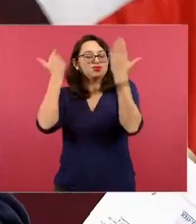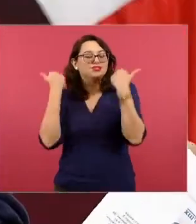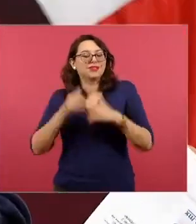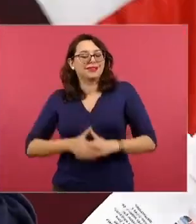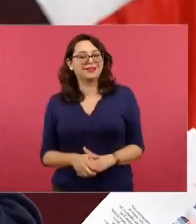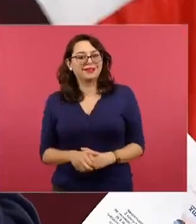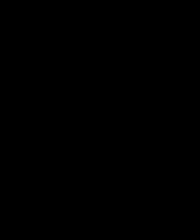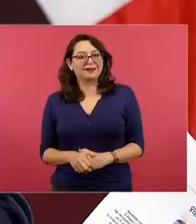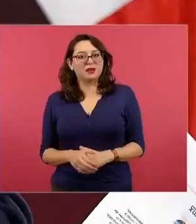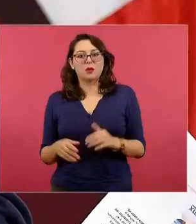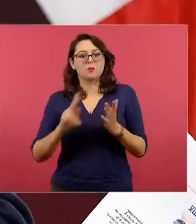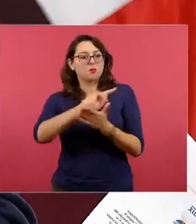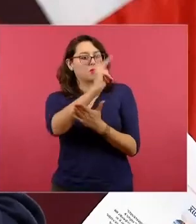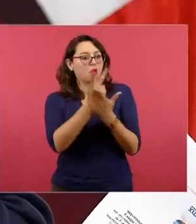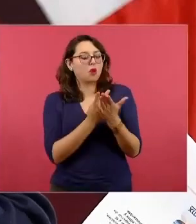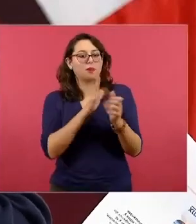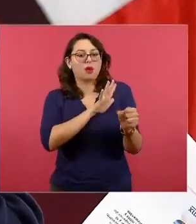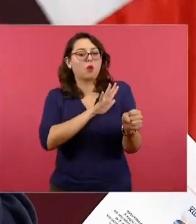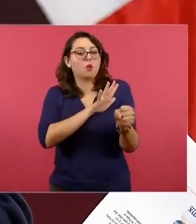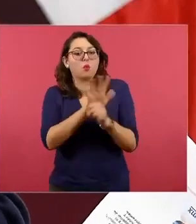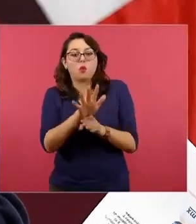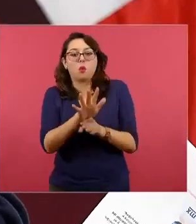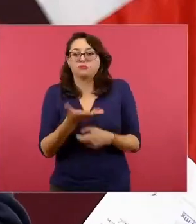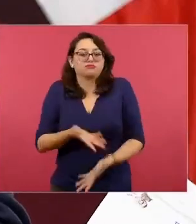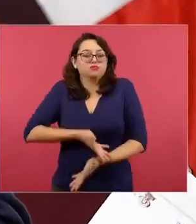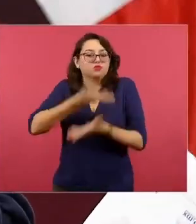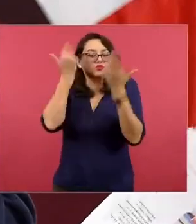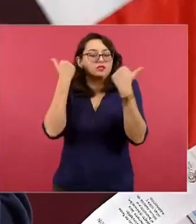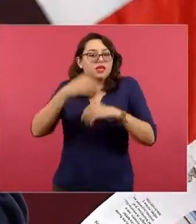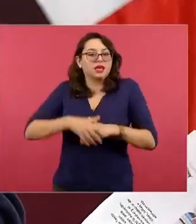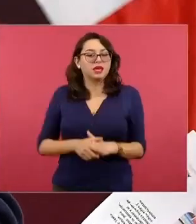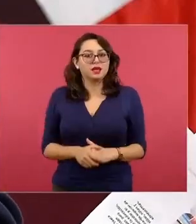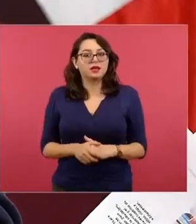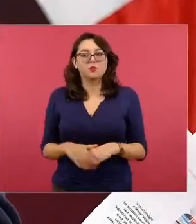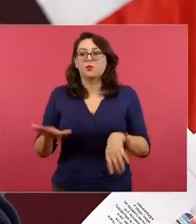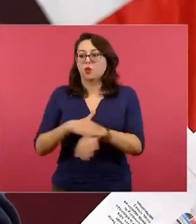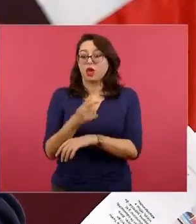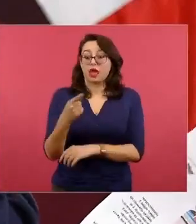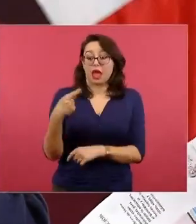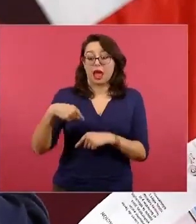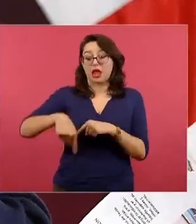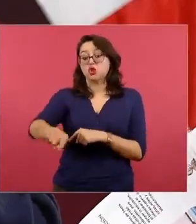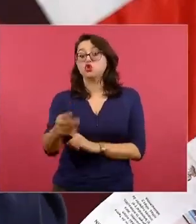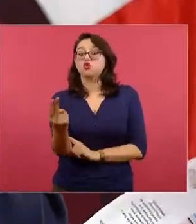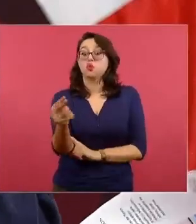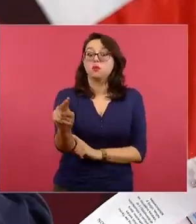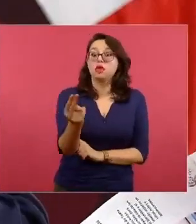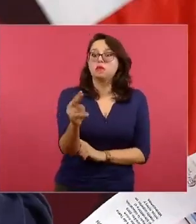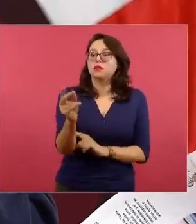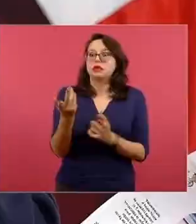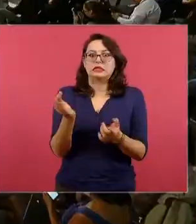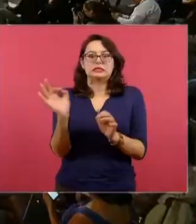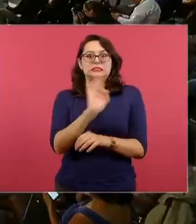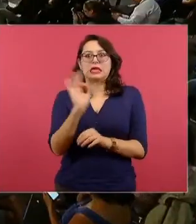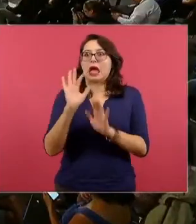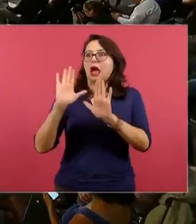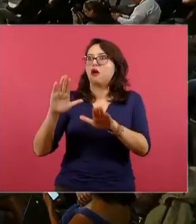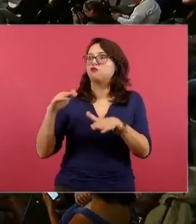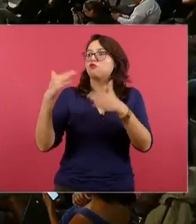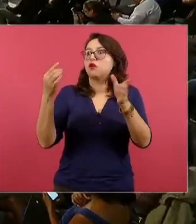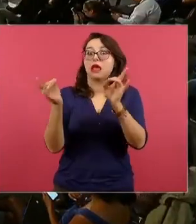de noviembre o qué cosas estén pasando en la comunidad en el mes de noviembre, que sean los elementos,